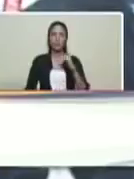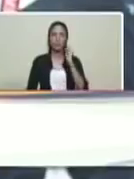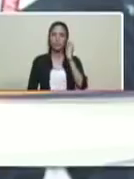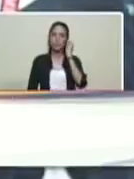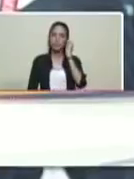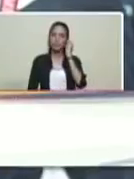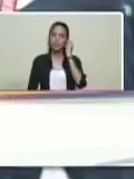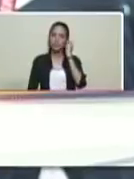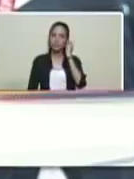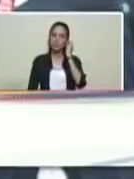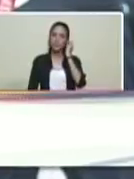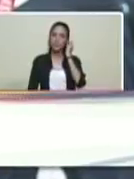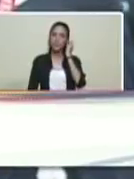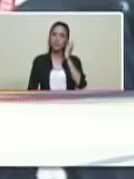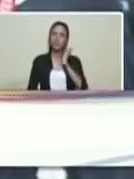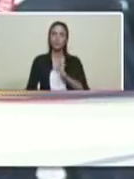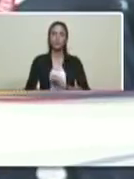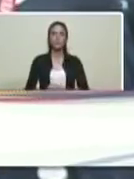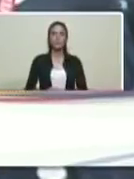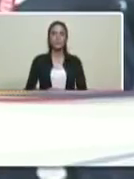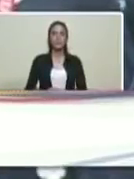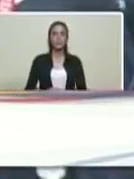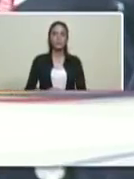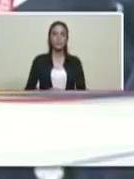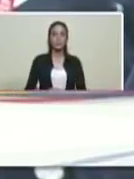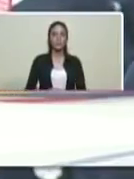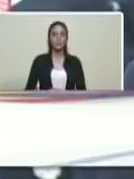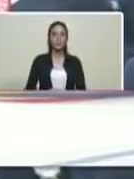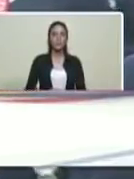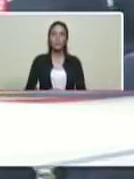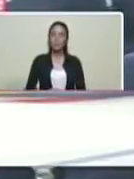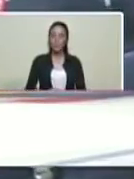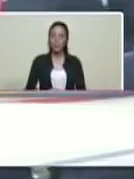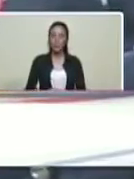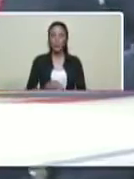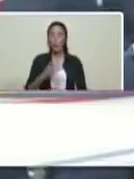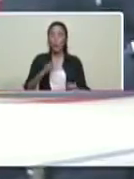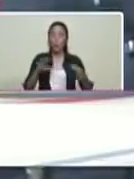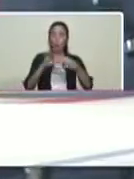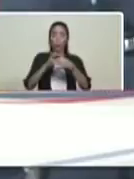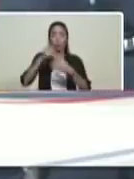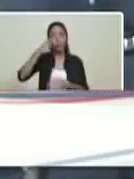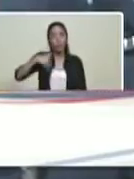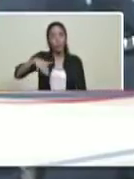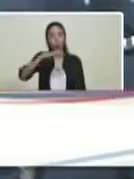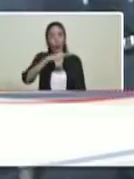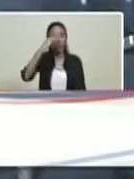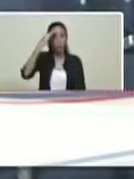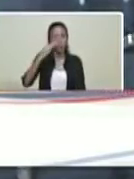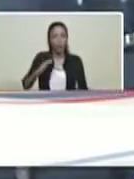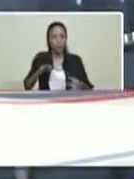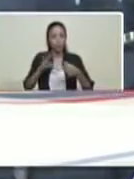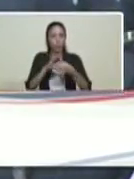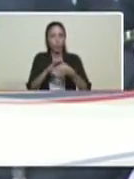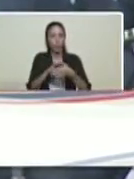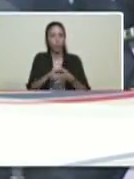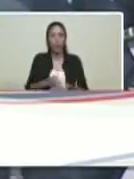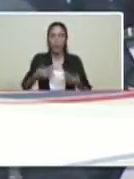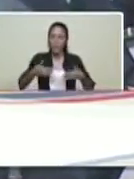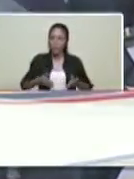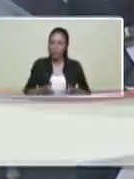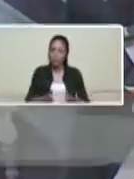máxima unión así ccoo militar para seguir transitando